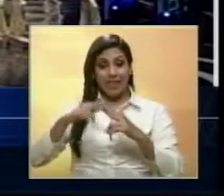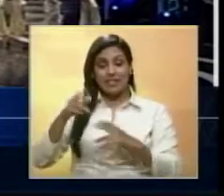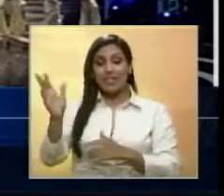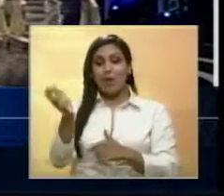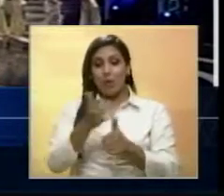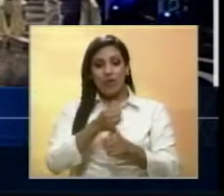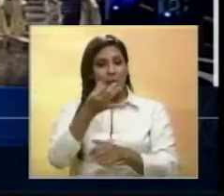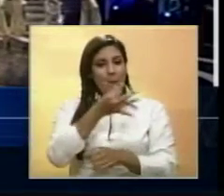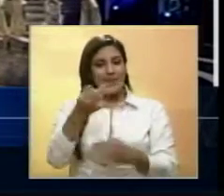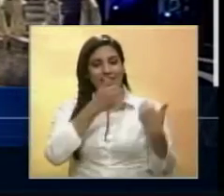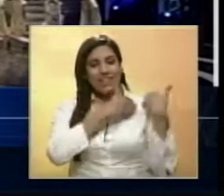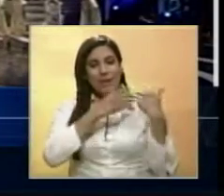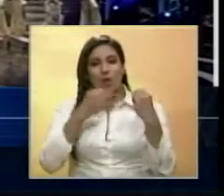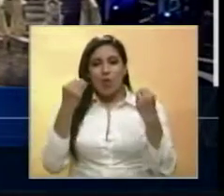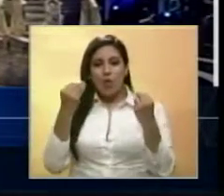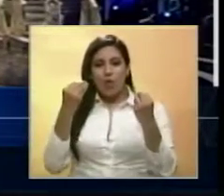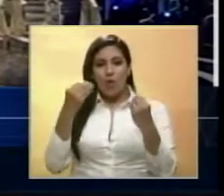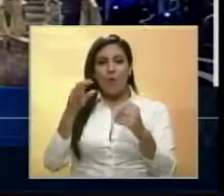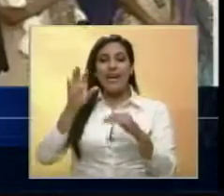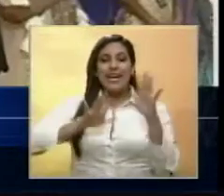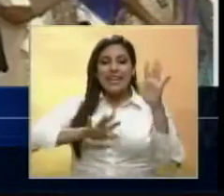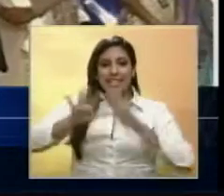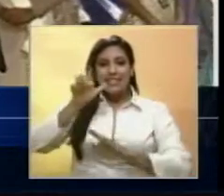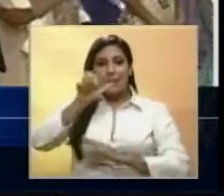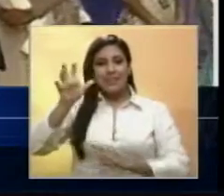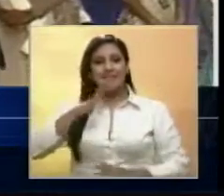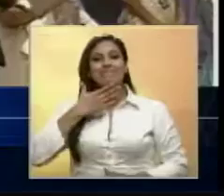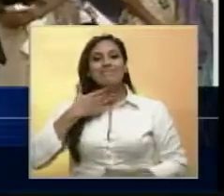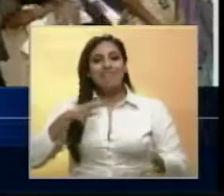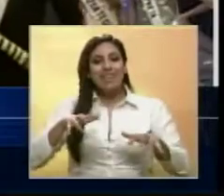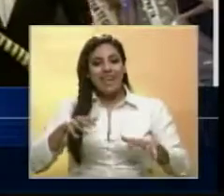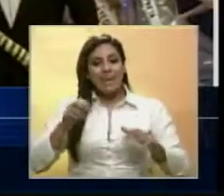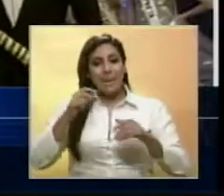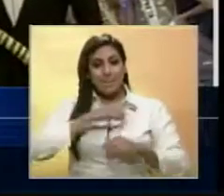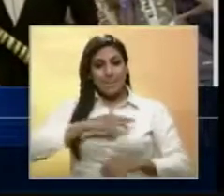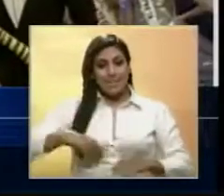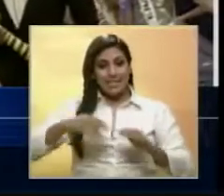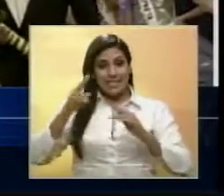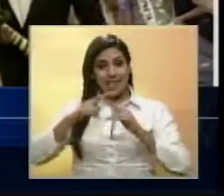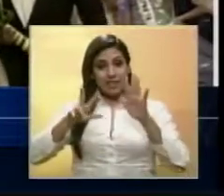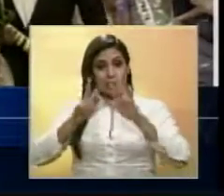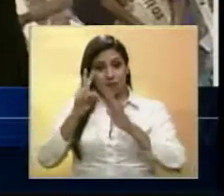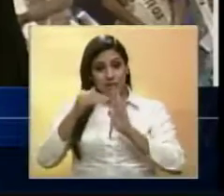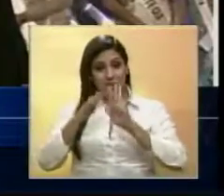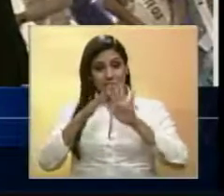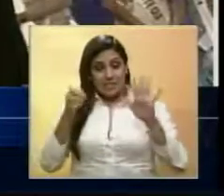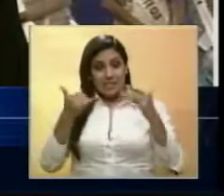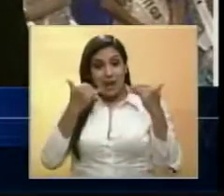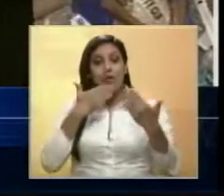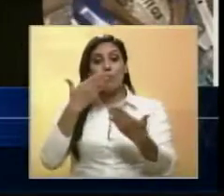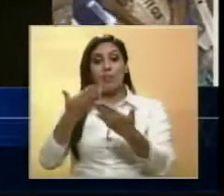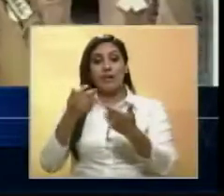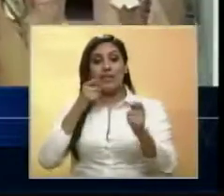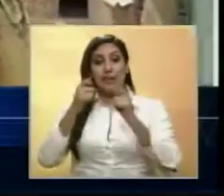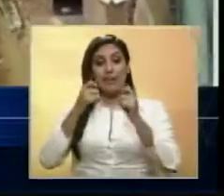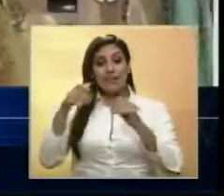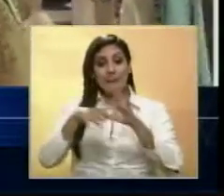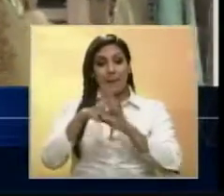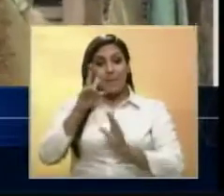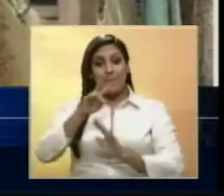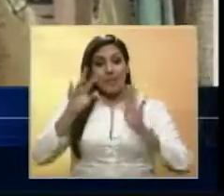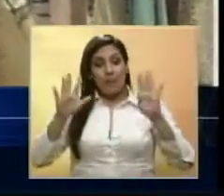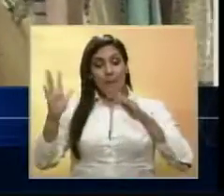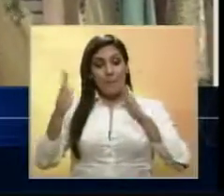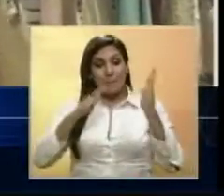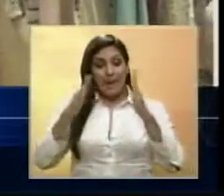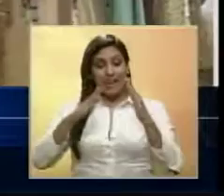está representado en las 15 aspirantes al Miss Táchira 2016, que serán presentadas a la prensa este martes 29 de